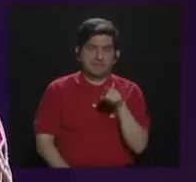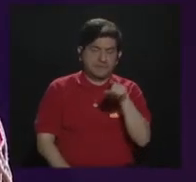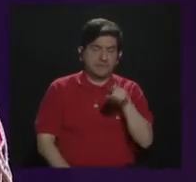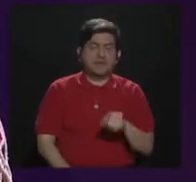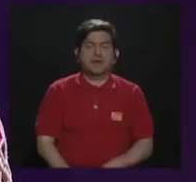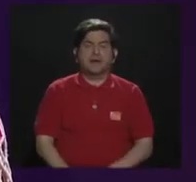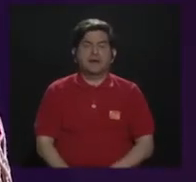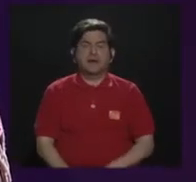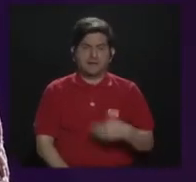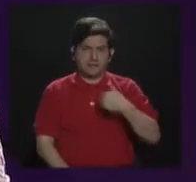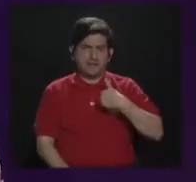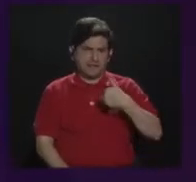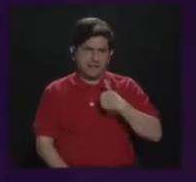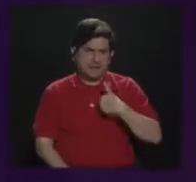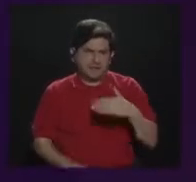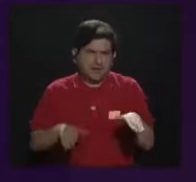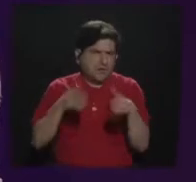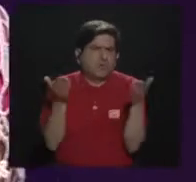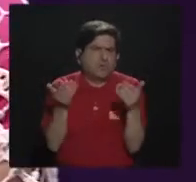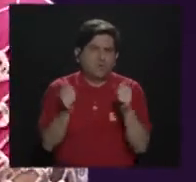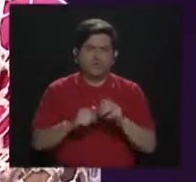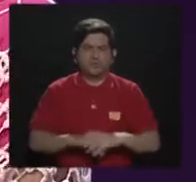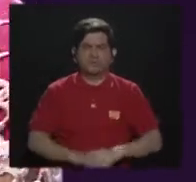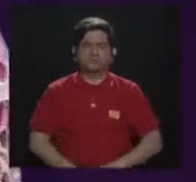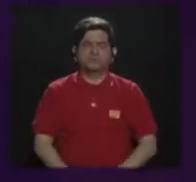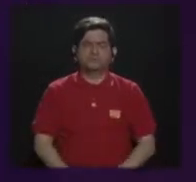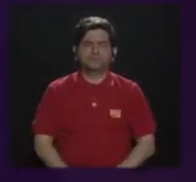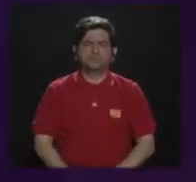para este reconocimiento. Bueno,